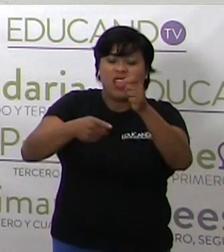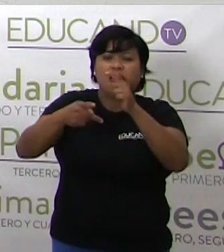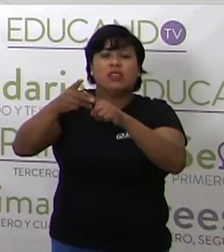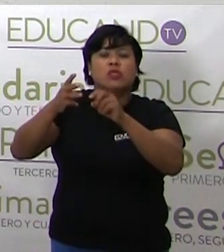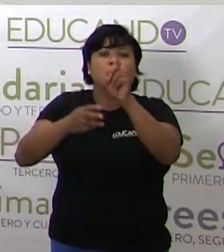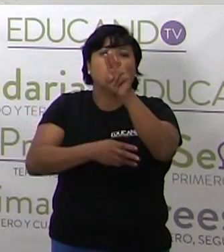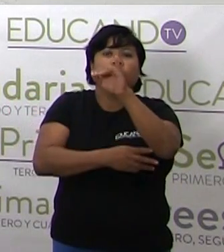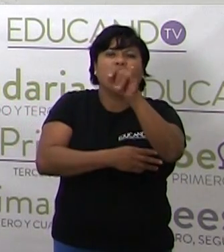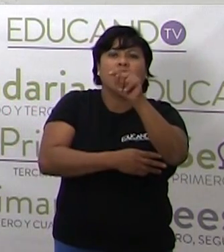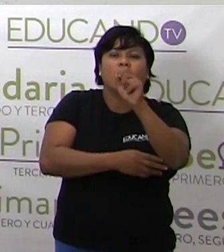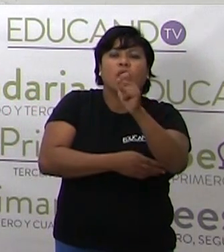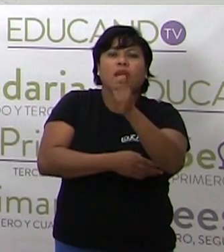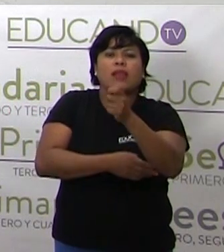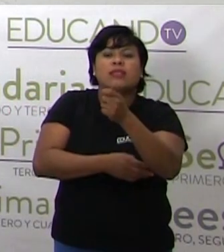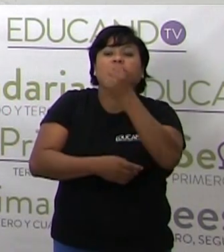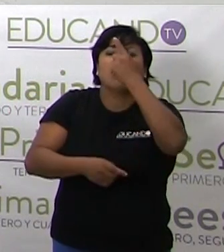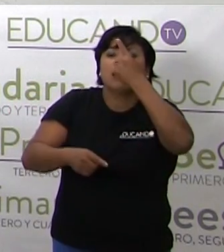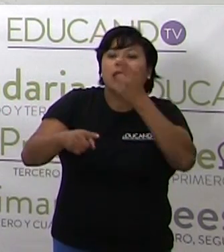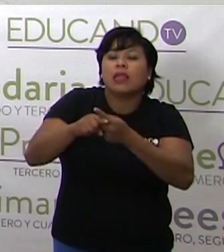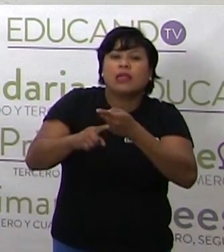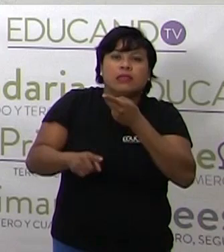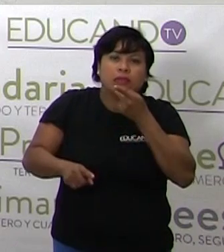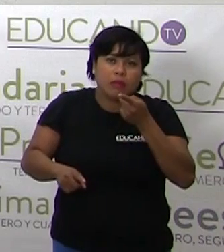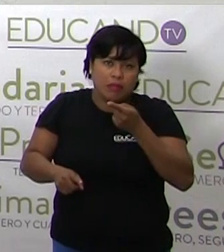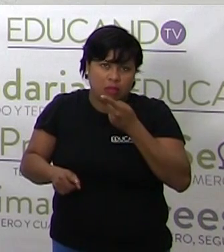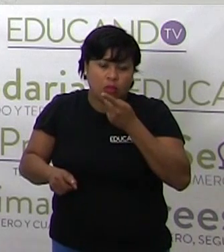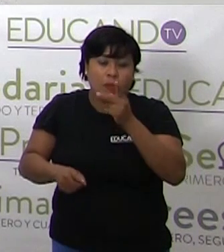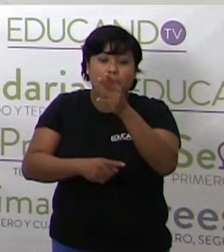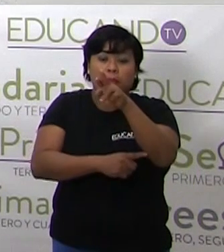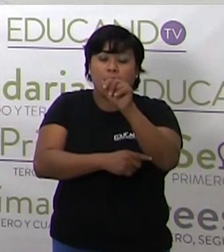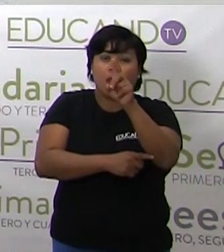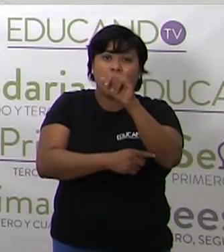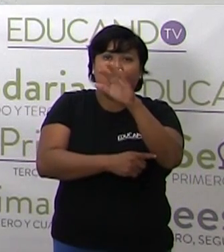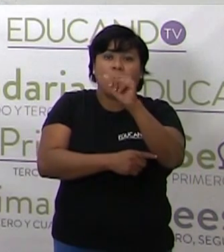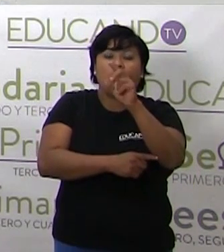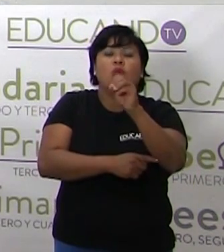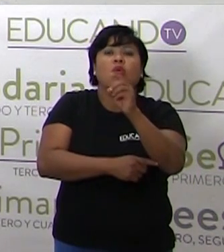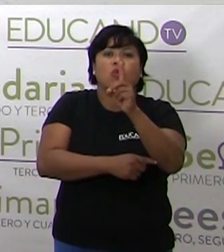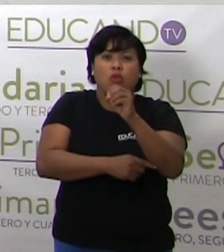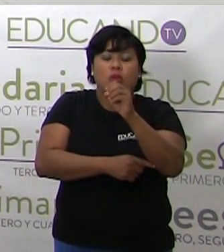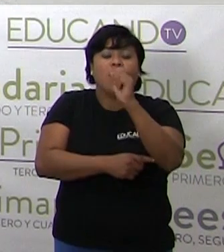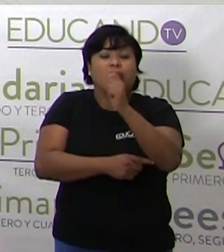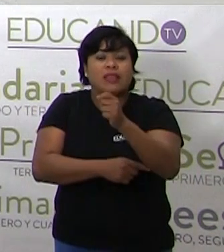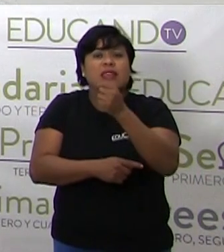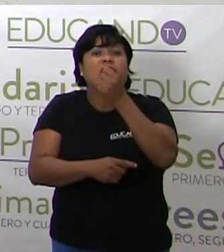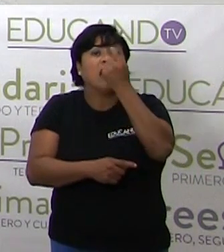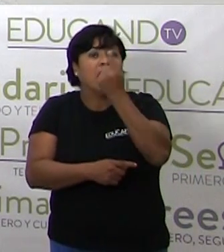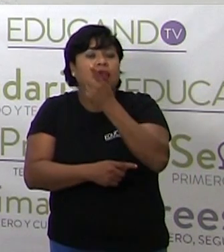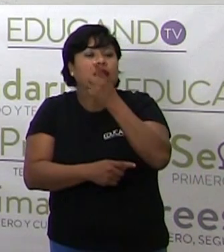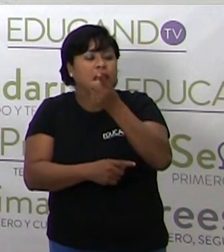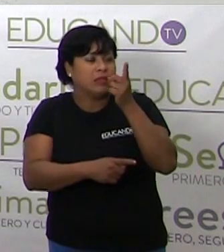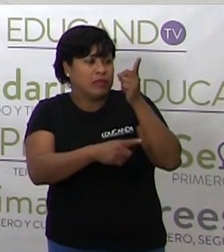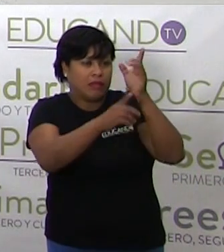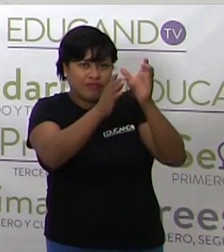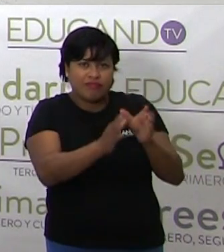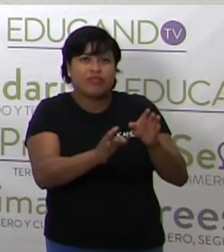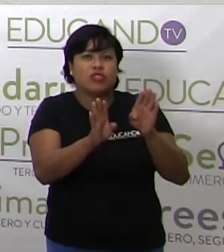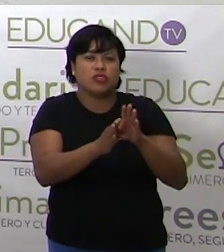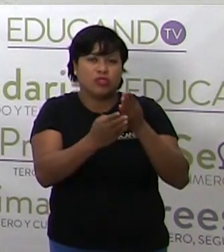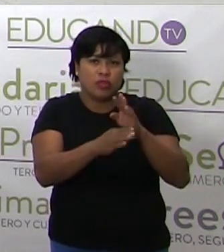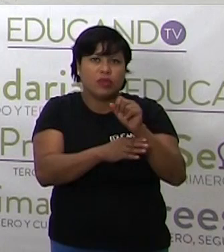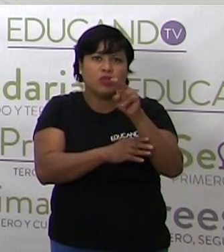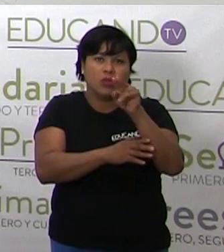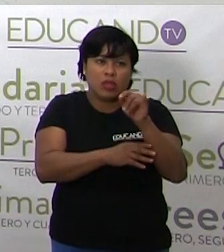que es de quien se está hablando y que el predicado es lo que se dice de ese sujeto.